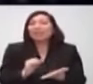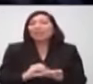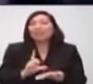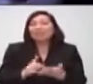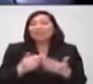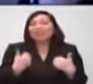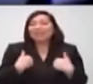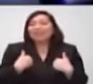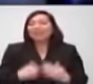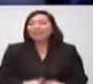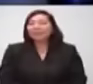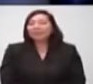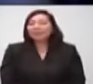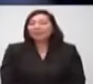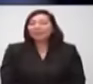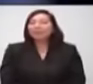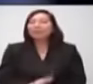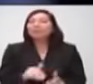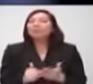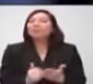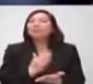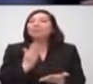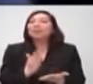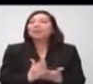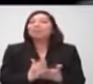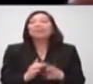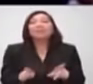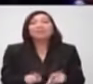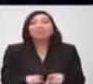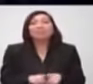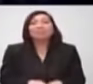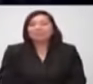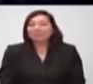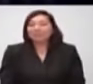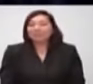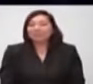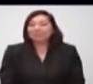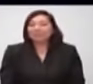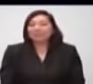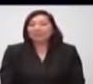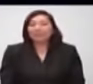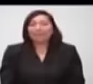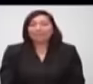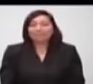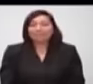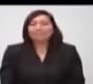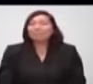tiene. Todo este problema también, para nadie escapa, que genera pues